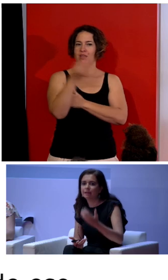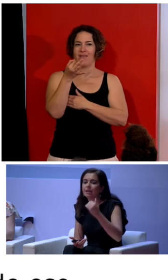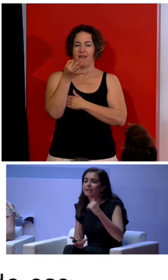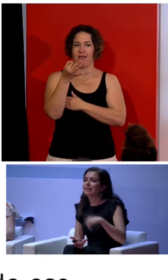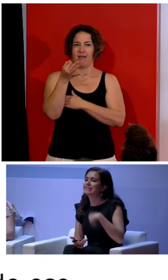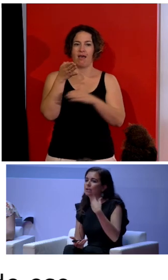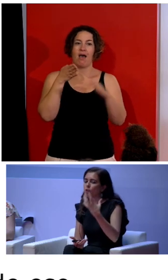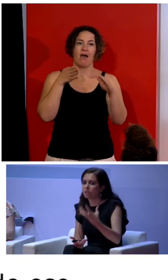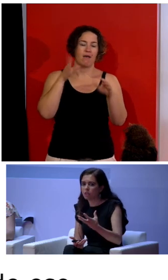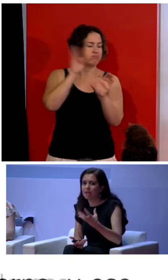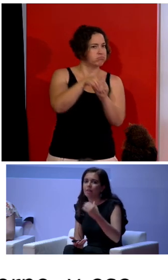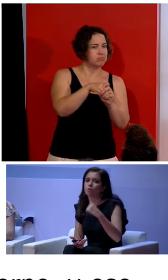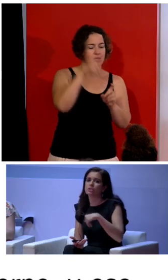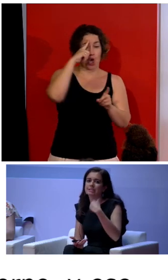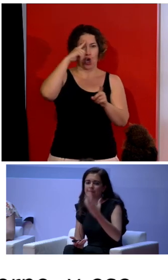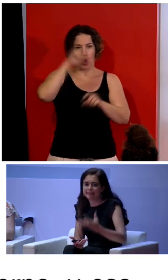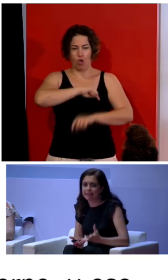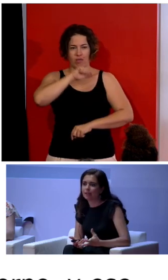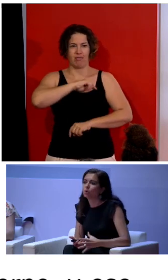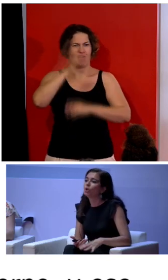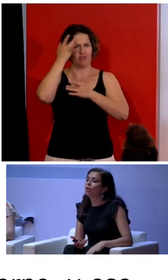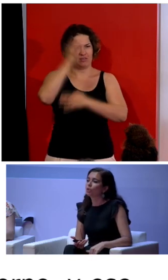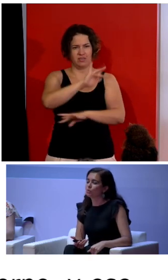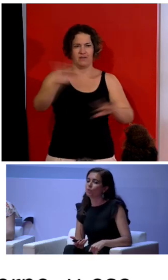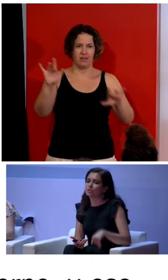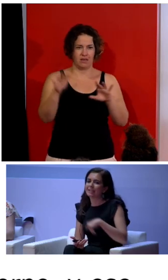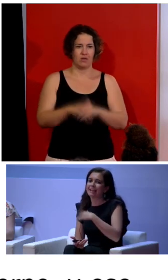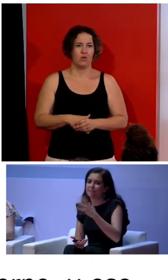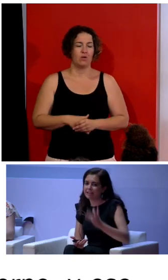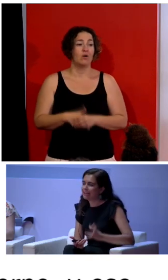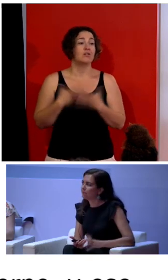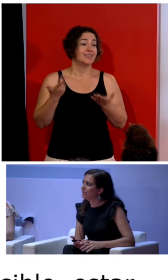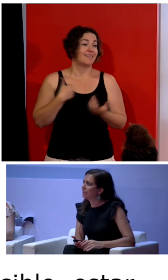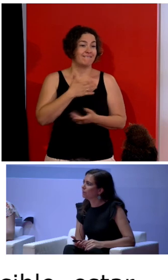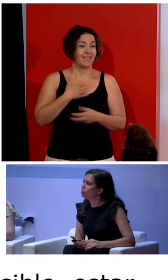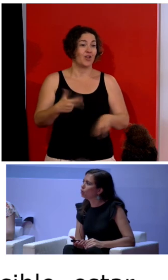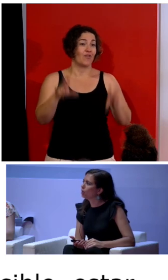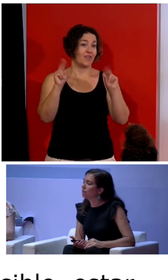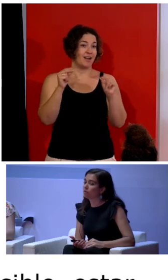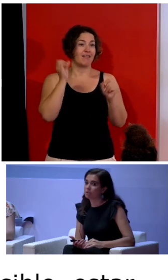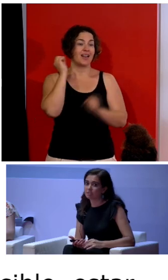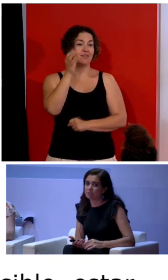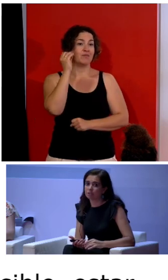accesible, tiene que estar concienciado, sensibilizado. Entonces, bueno, pues quería finalizar mi intervención